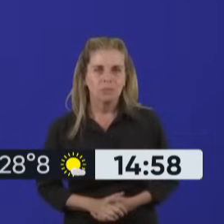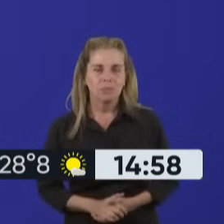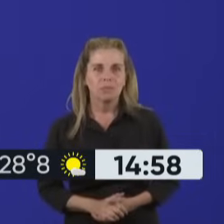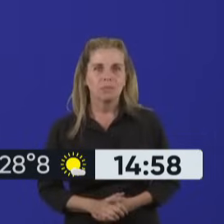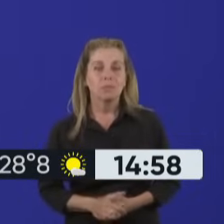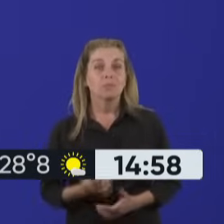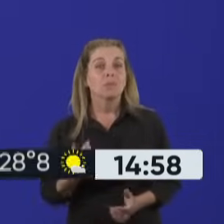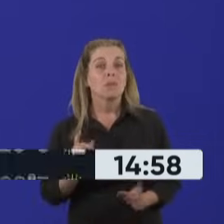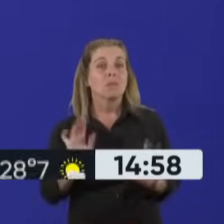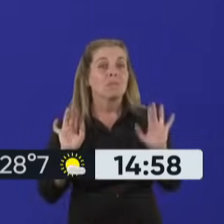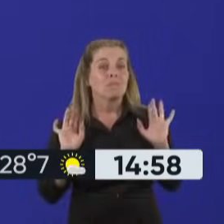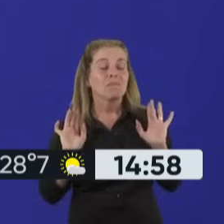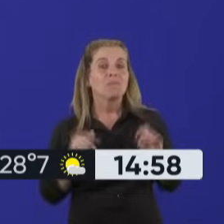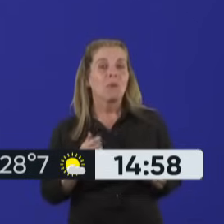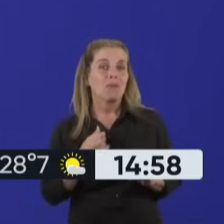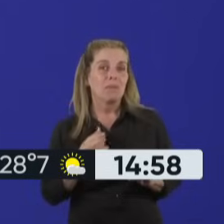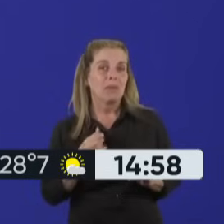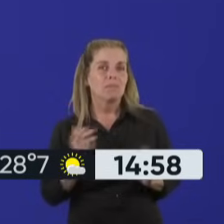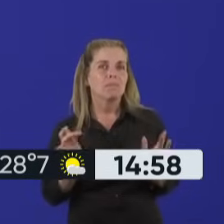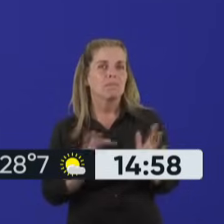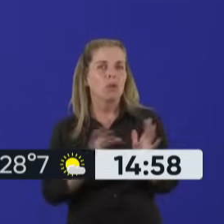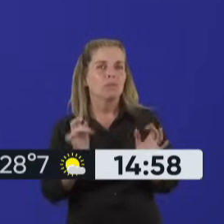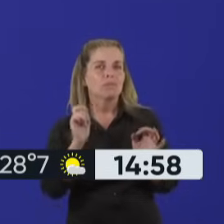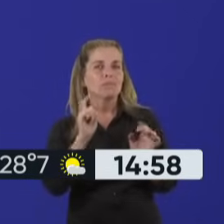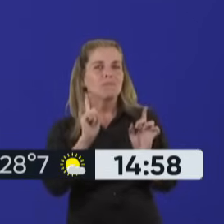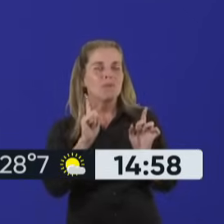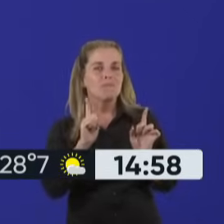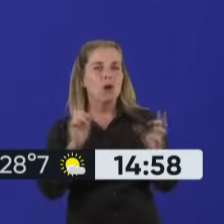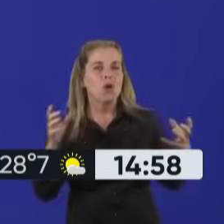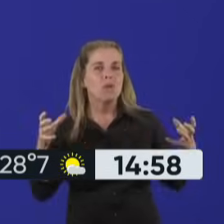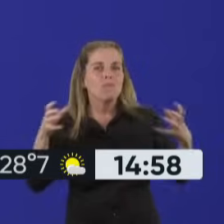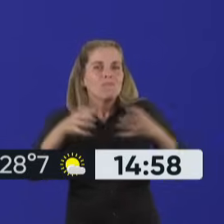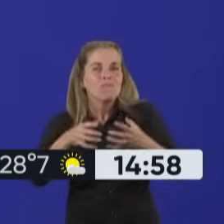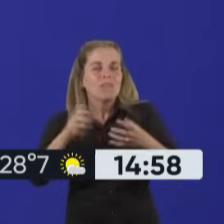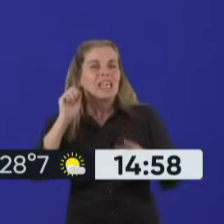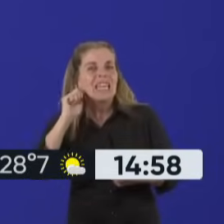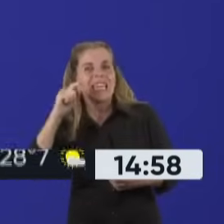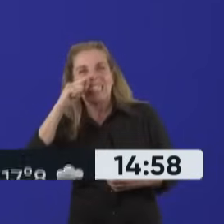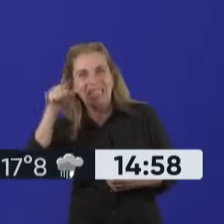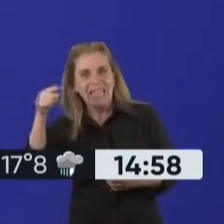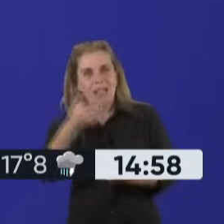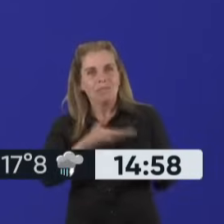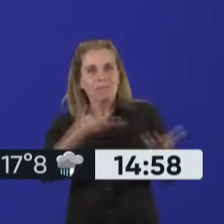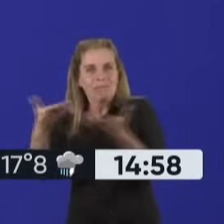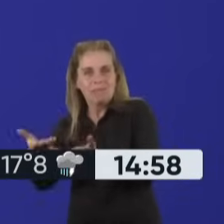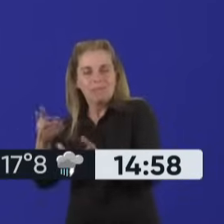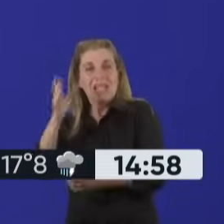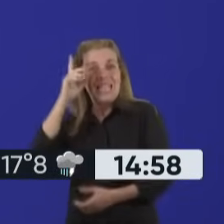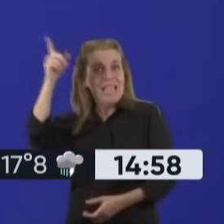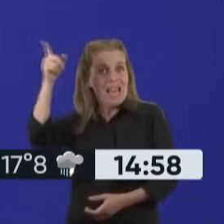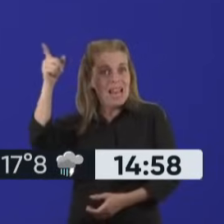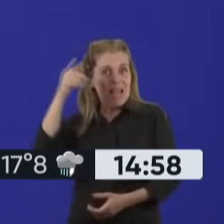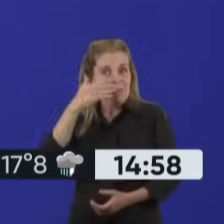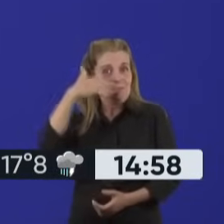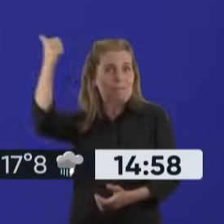Cuando me tocó ser parte de la reunión del G7, invitado por la primera ministra de Italia,